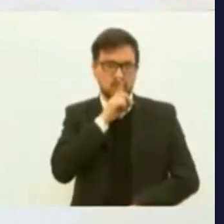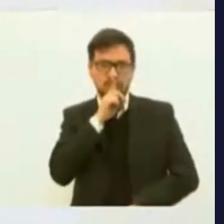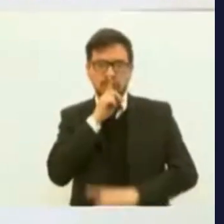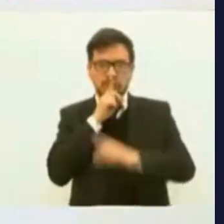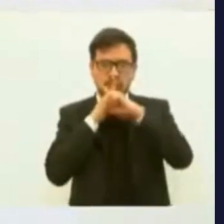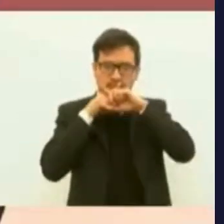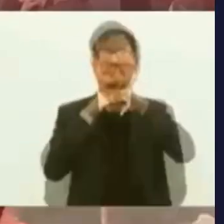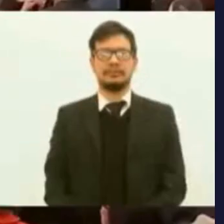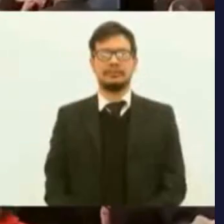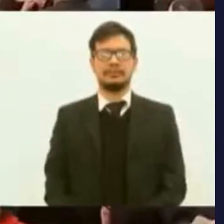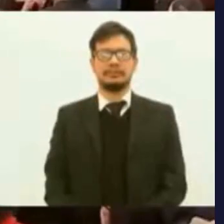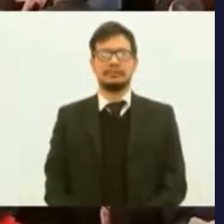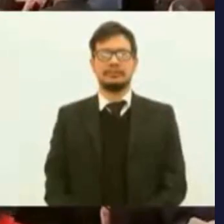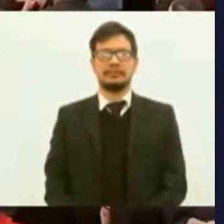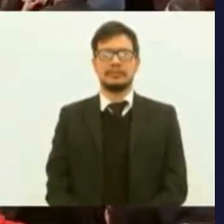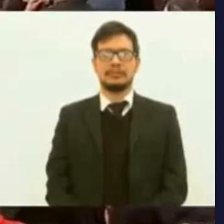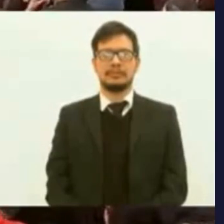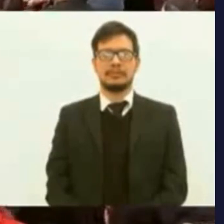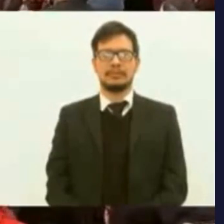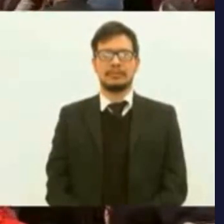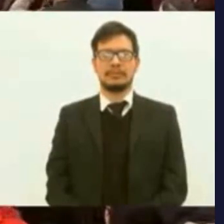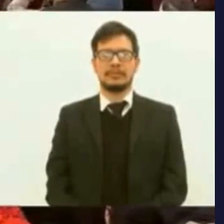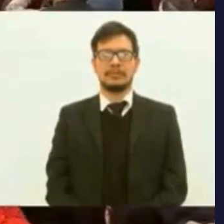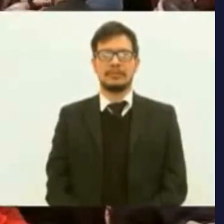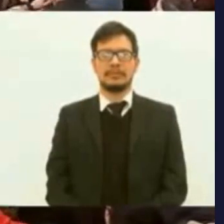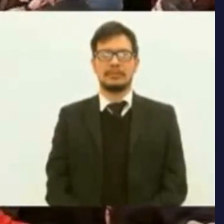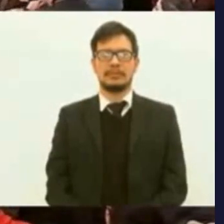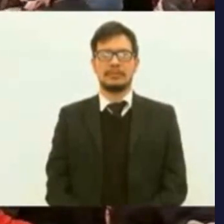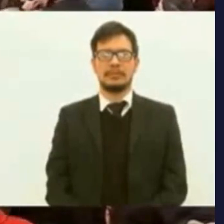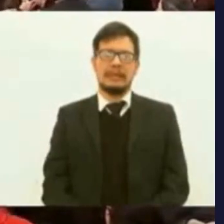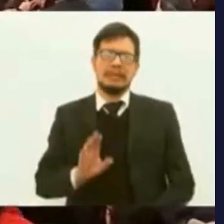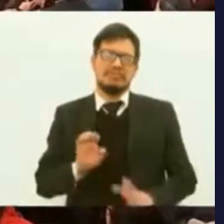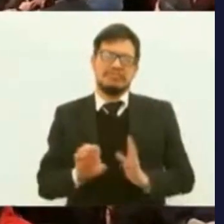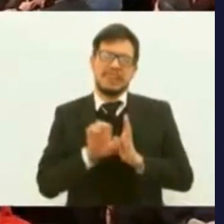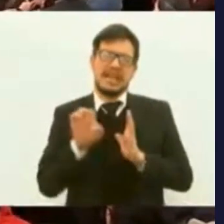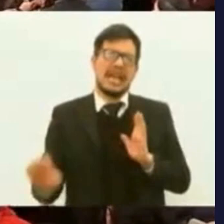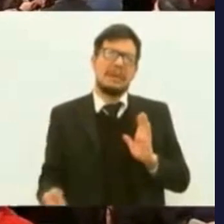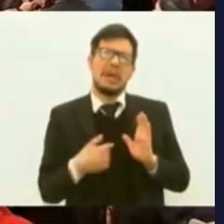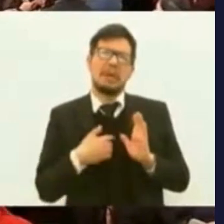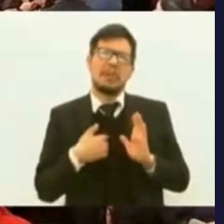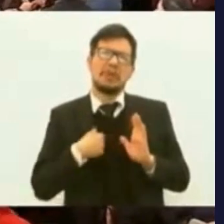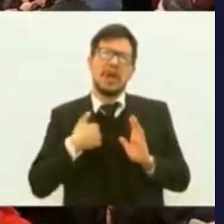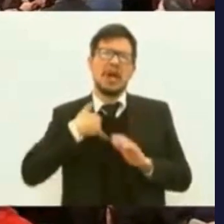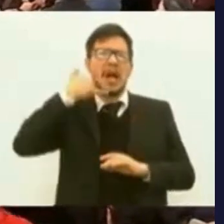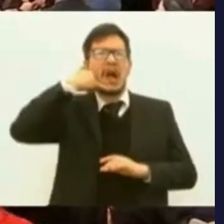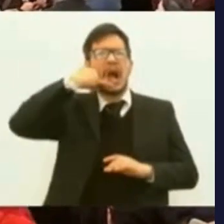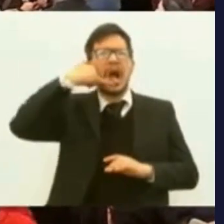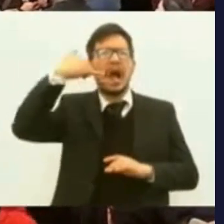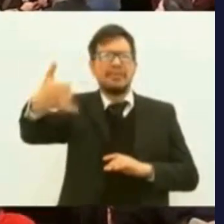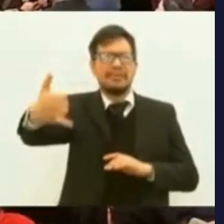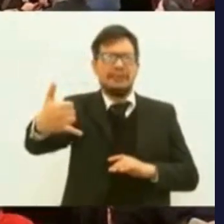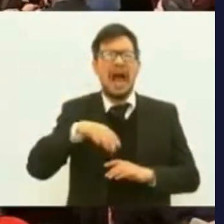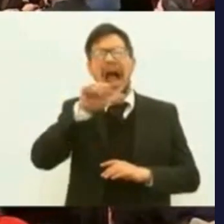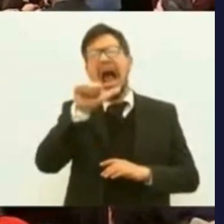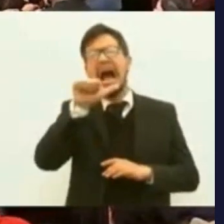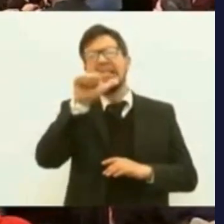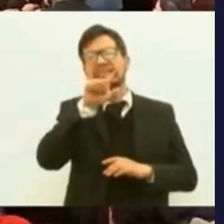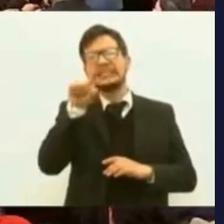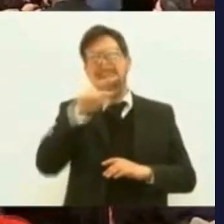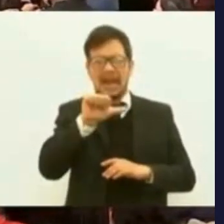un periodista. Es como si le hablo a Azcárraga para que censure